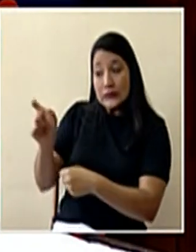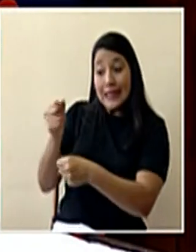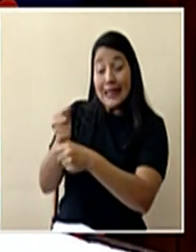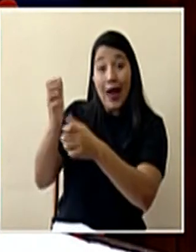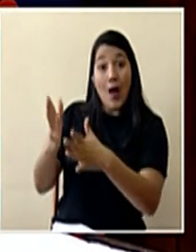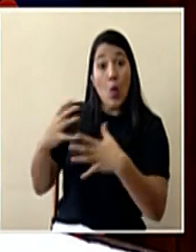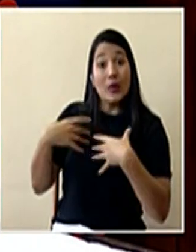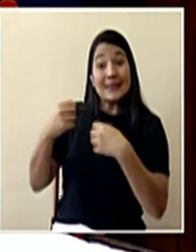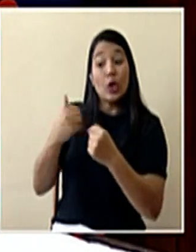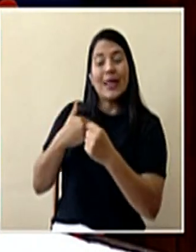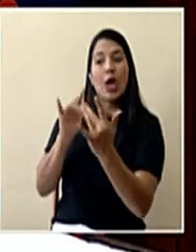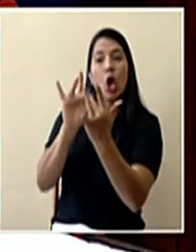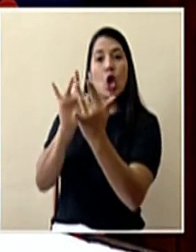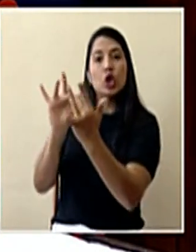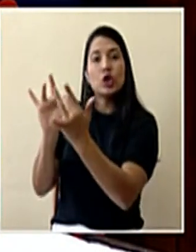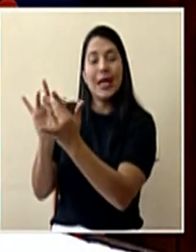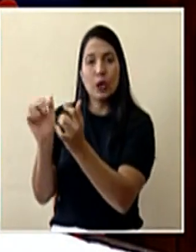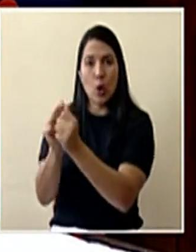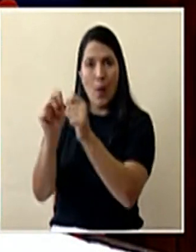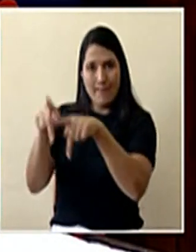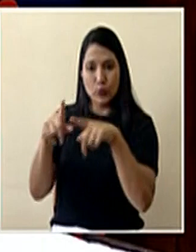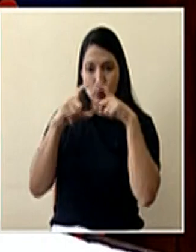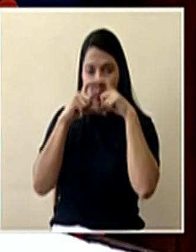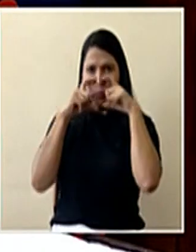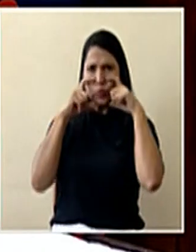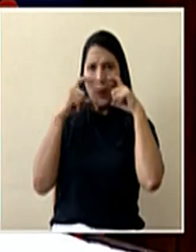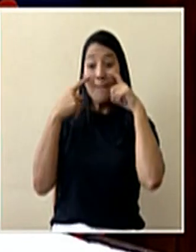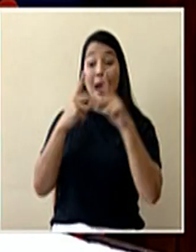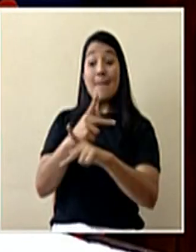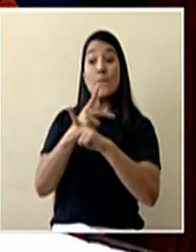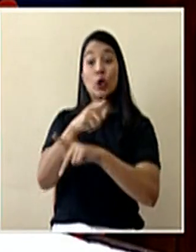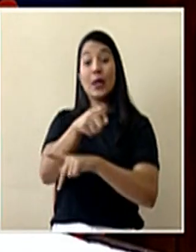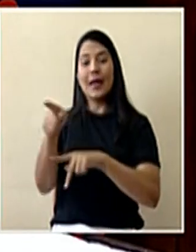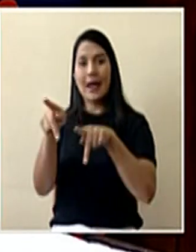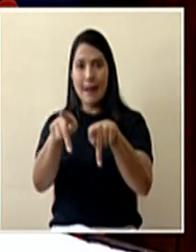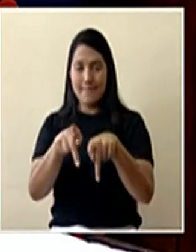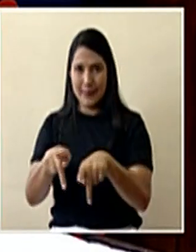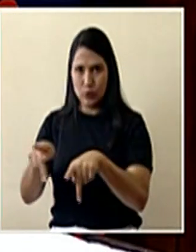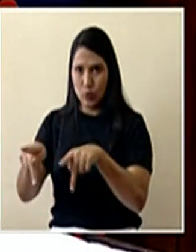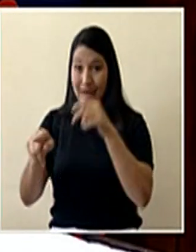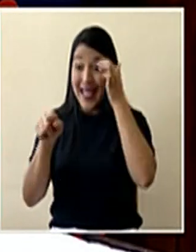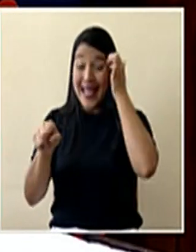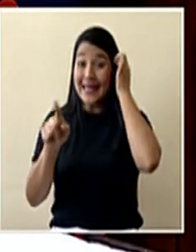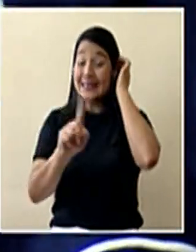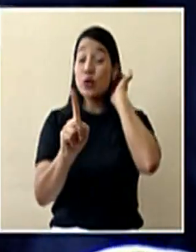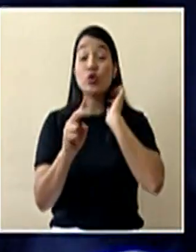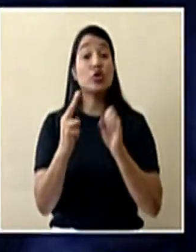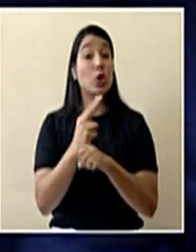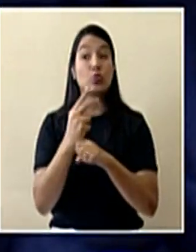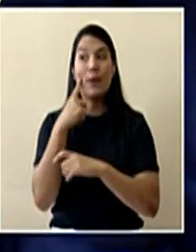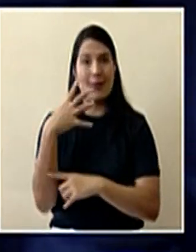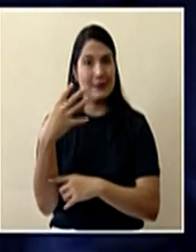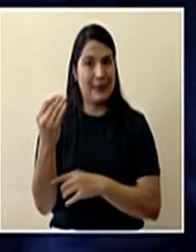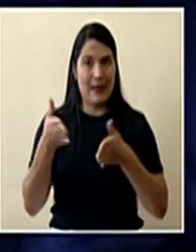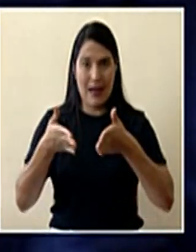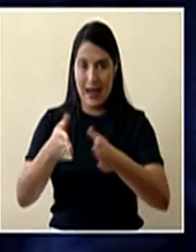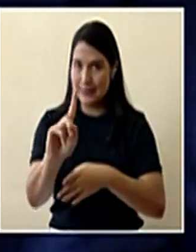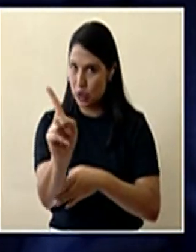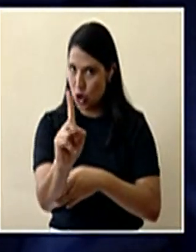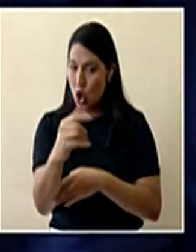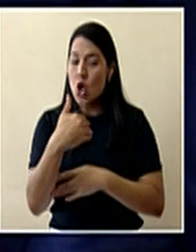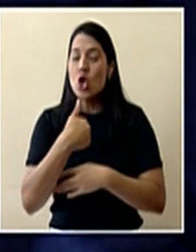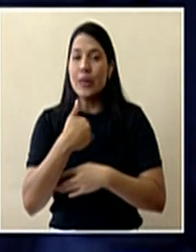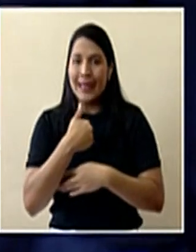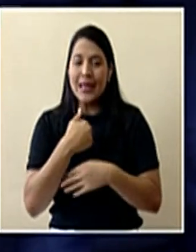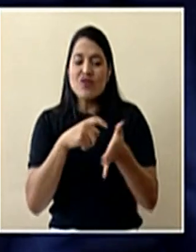para pacientes respiratorios. No es una mascarilla para andar en la calle. Tiene sus indicaciones específicas. De hecho, el utilizarla de una